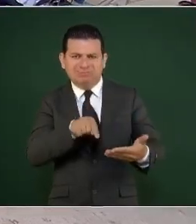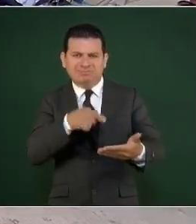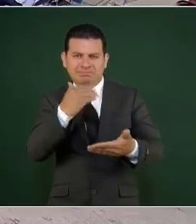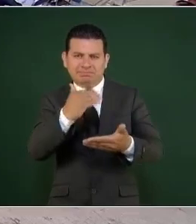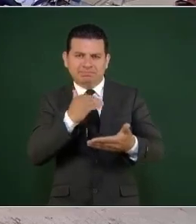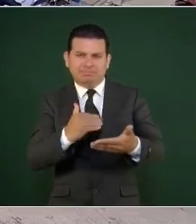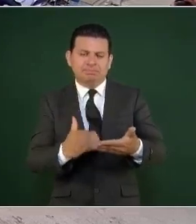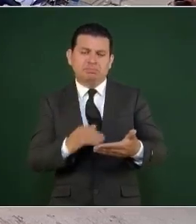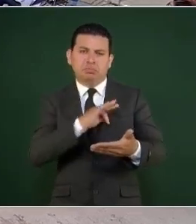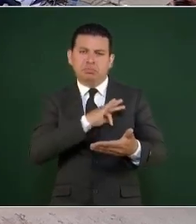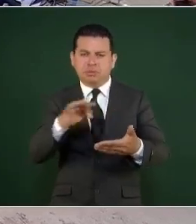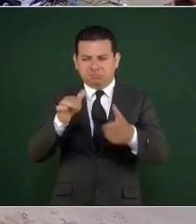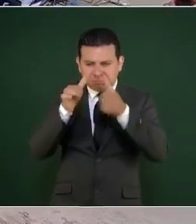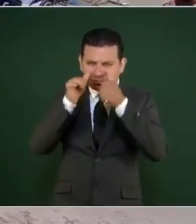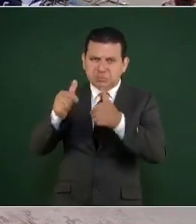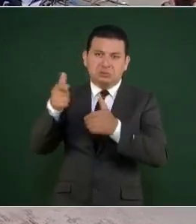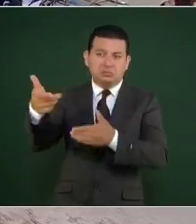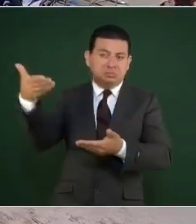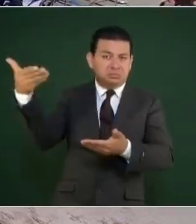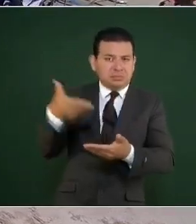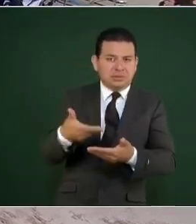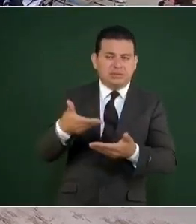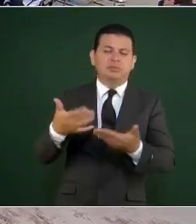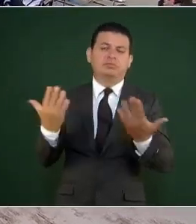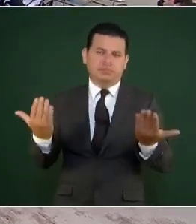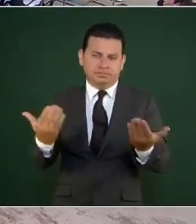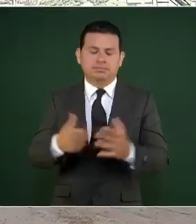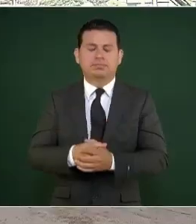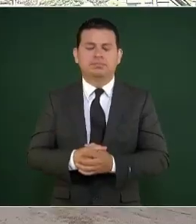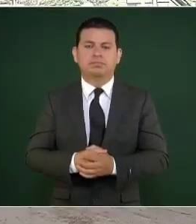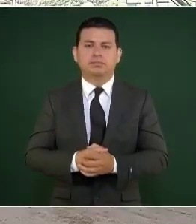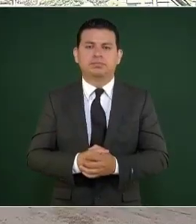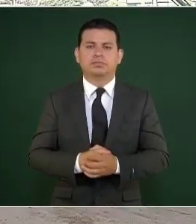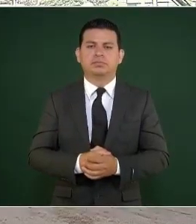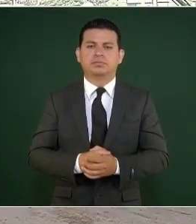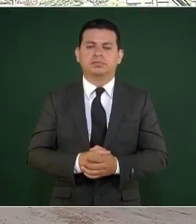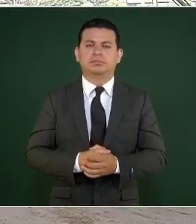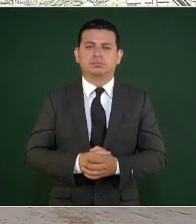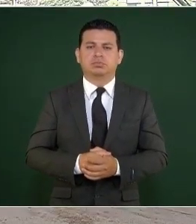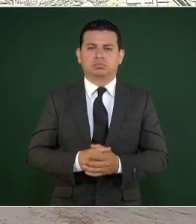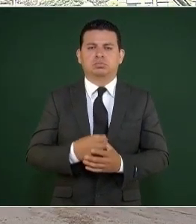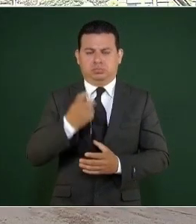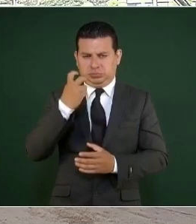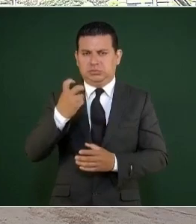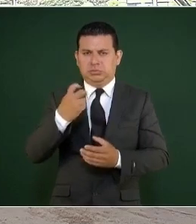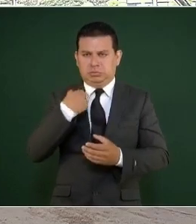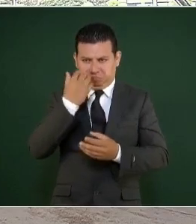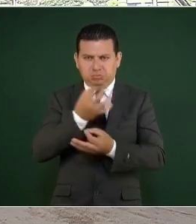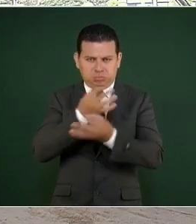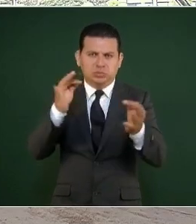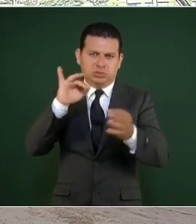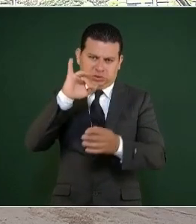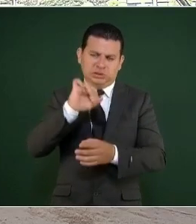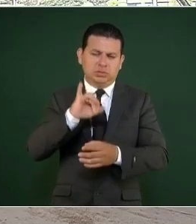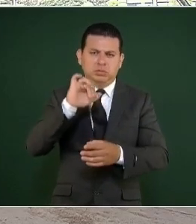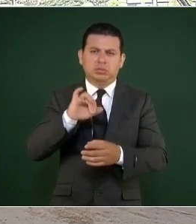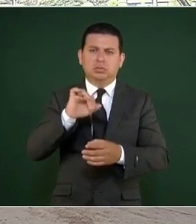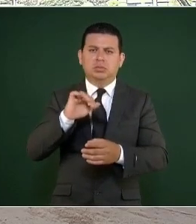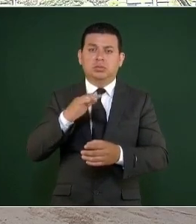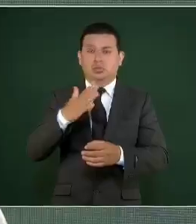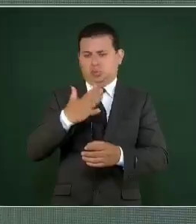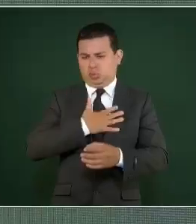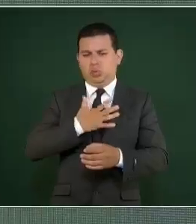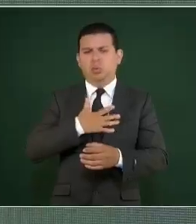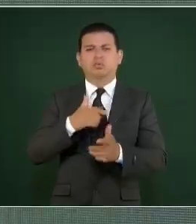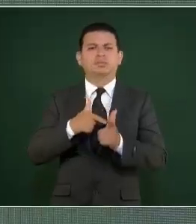resolviendo sus peticiones. Ya se abrió ese diálogo y yo voy a